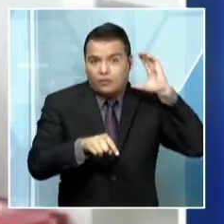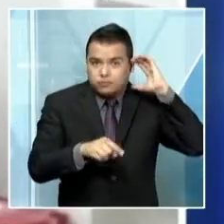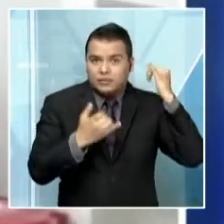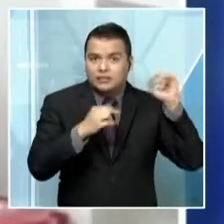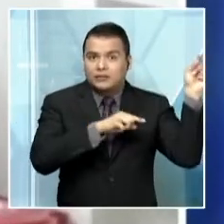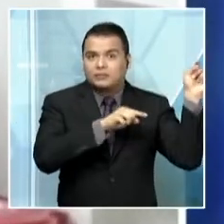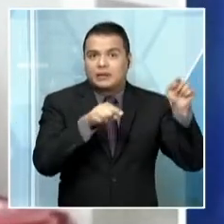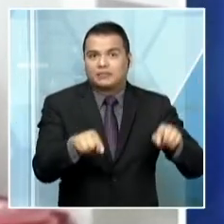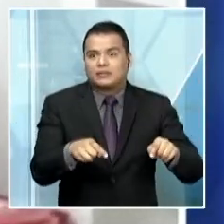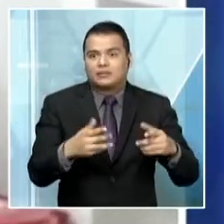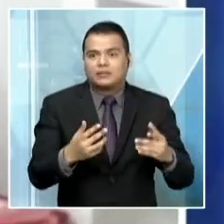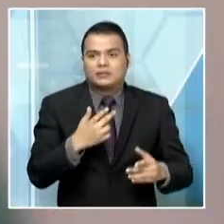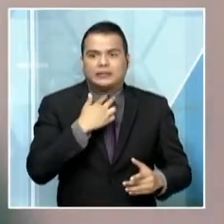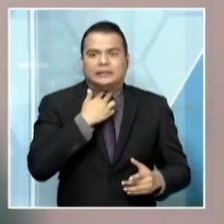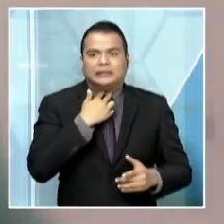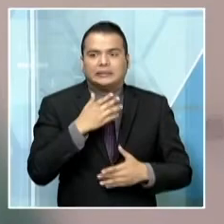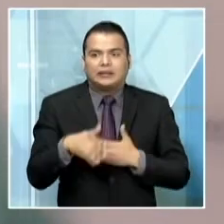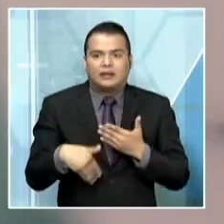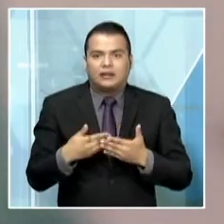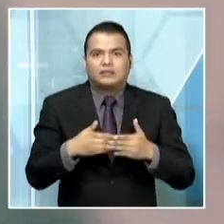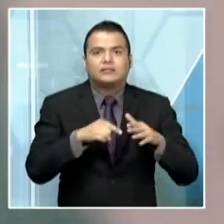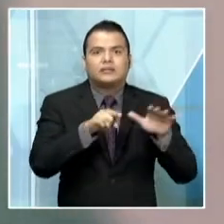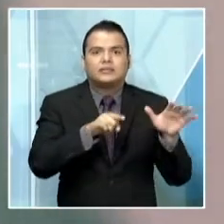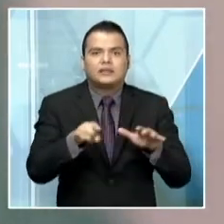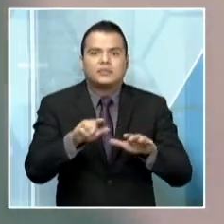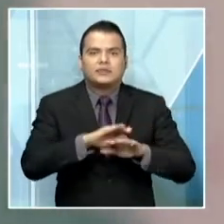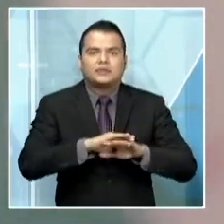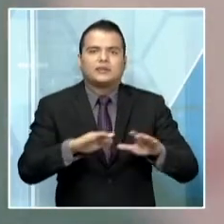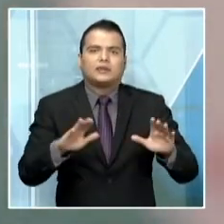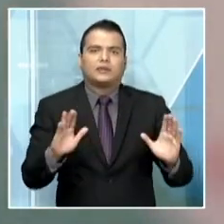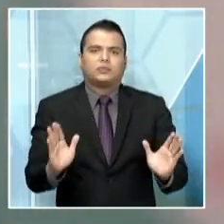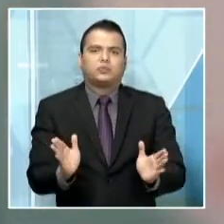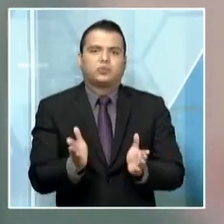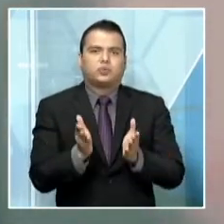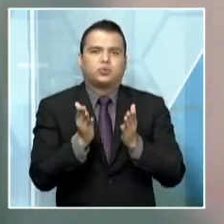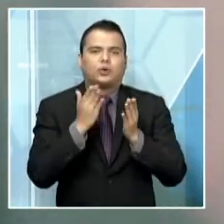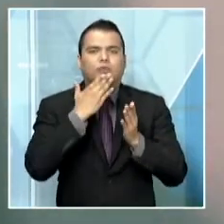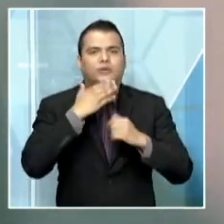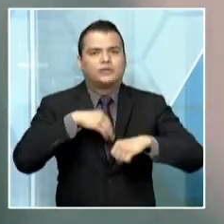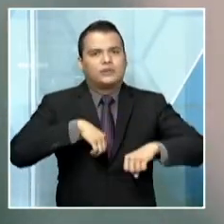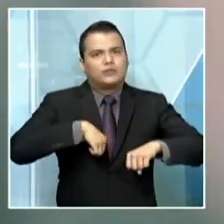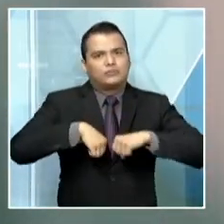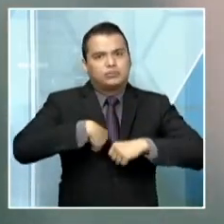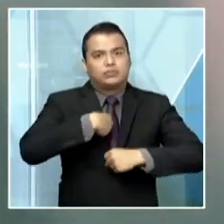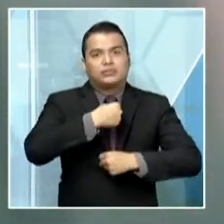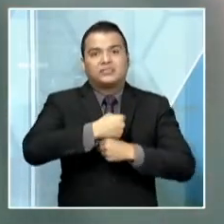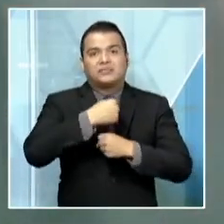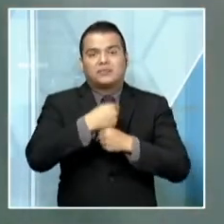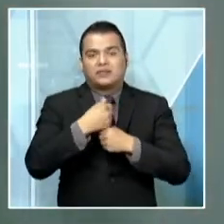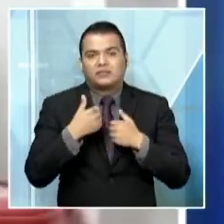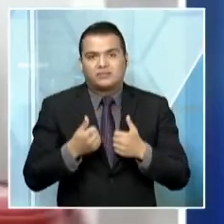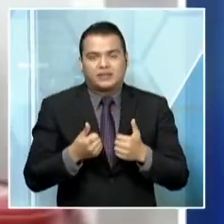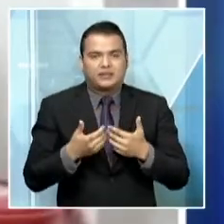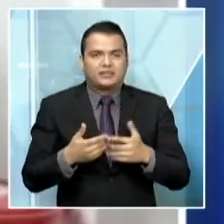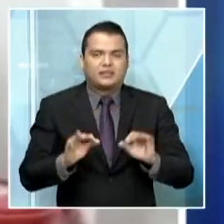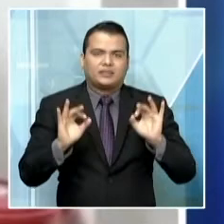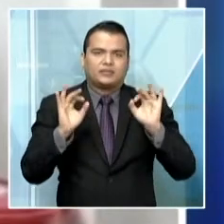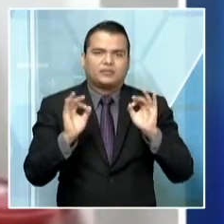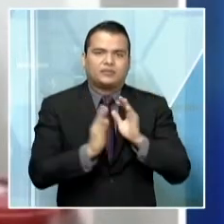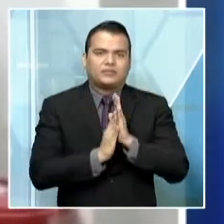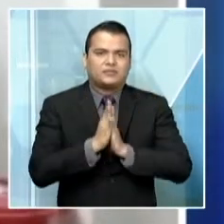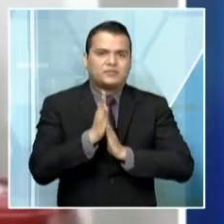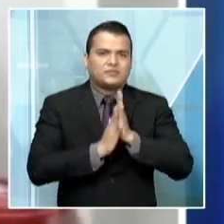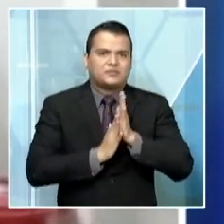esta afectación tan grande que tuvimos se está superando y estamos volviendo a tener esto que hace un impulso maravilloso para la economía,